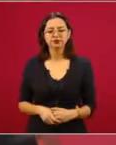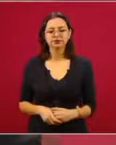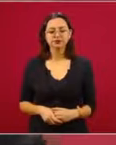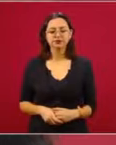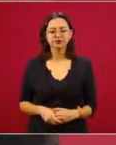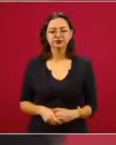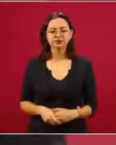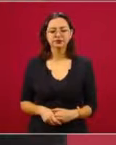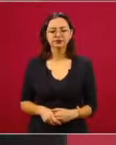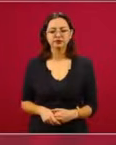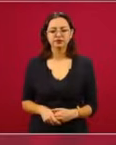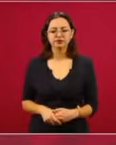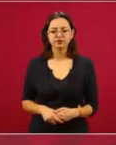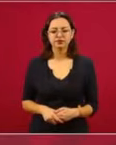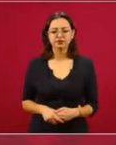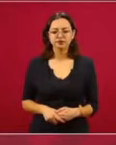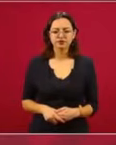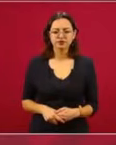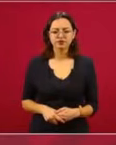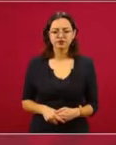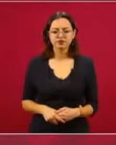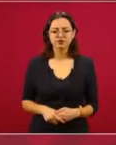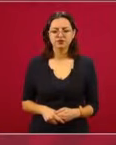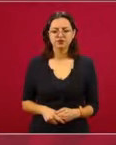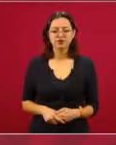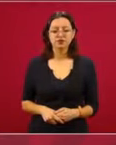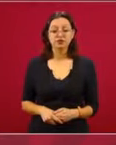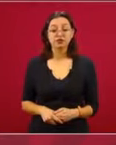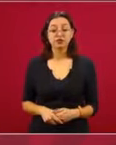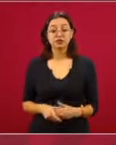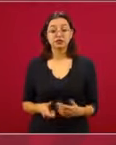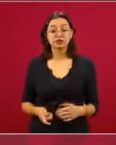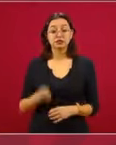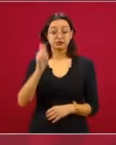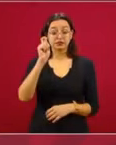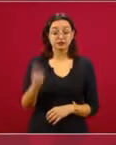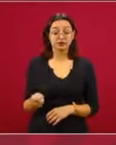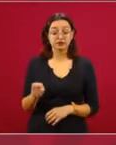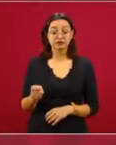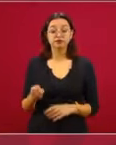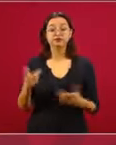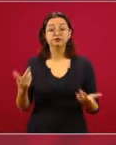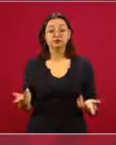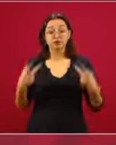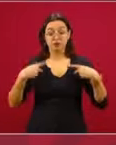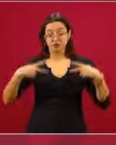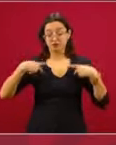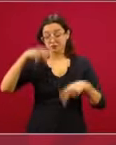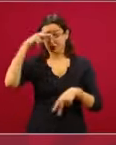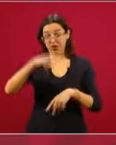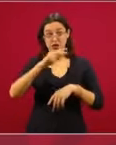Estamos hablando que enviaron nuestros paisanos, a sus familiares,